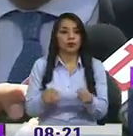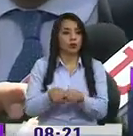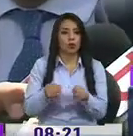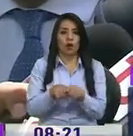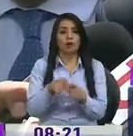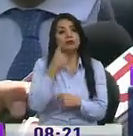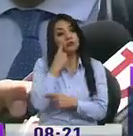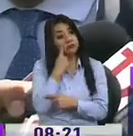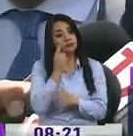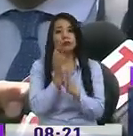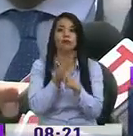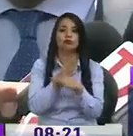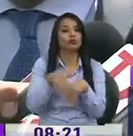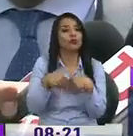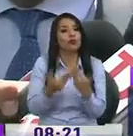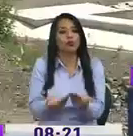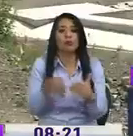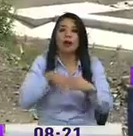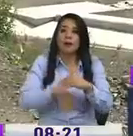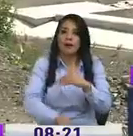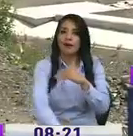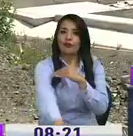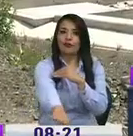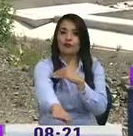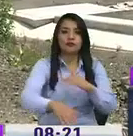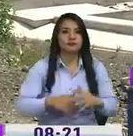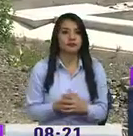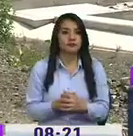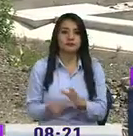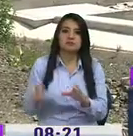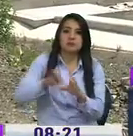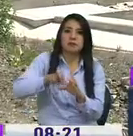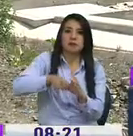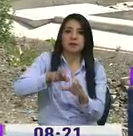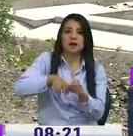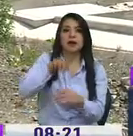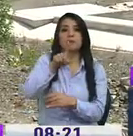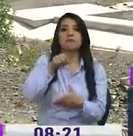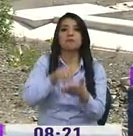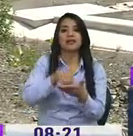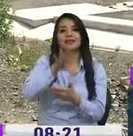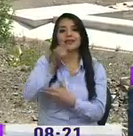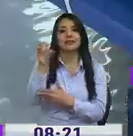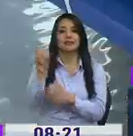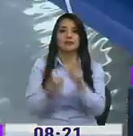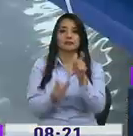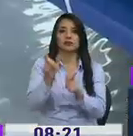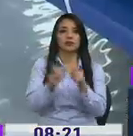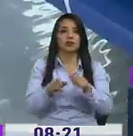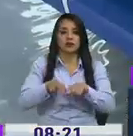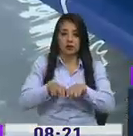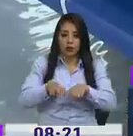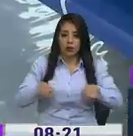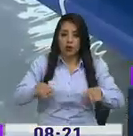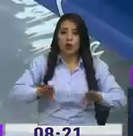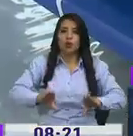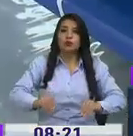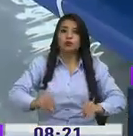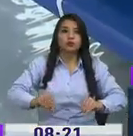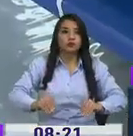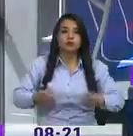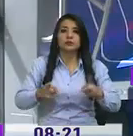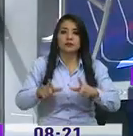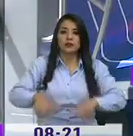las pruebas ya en el subsuelo. El tren tiene capacidad para 1.500 pasajeros, consta con asientos ergonómicos, espacios inclusivos